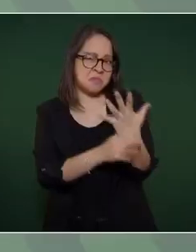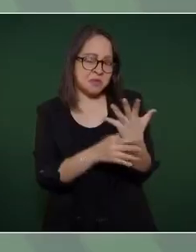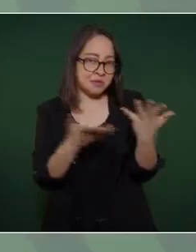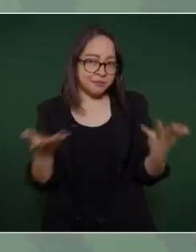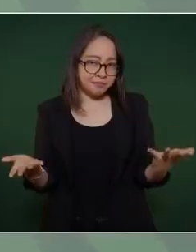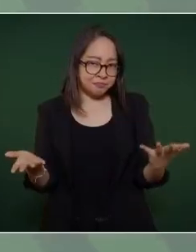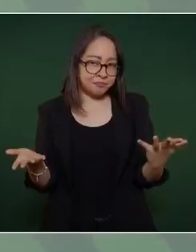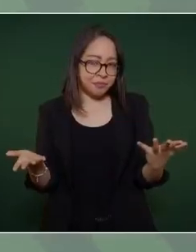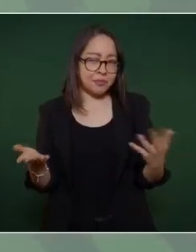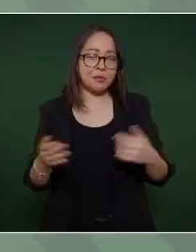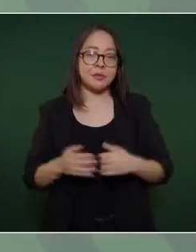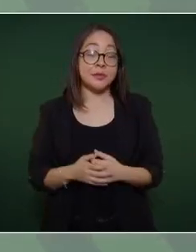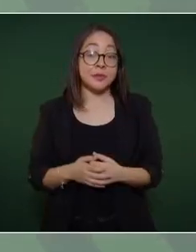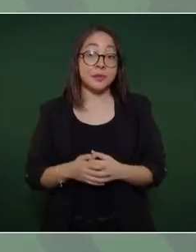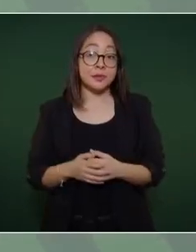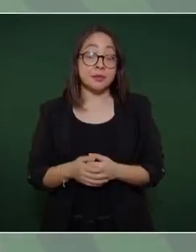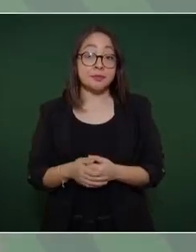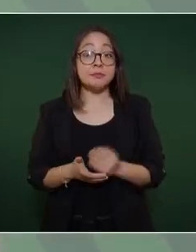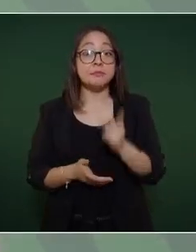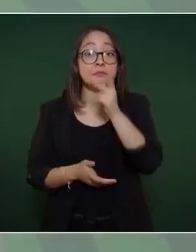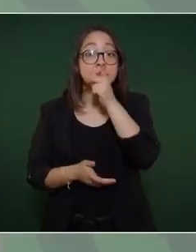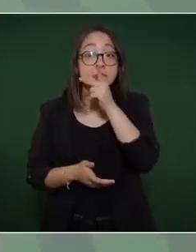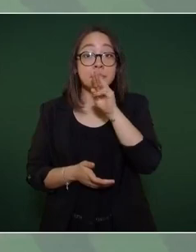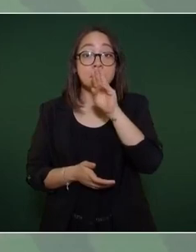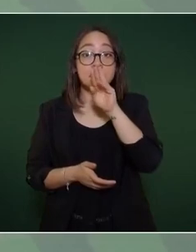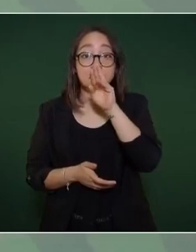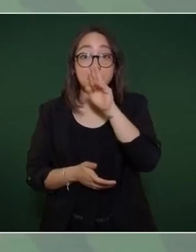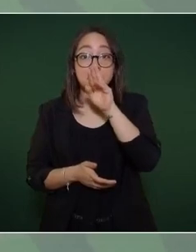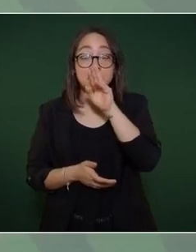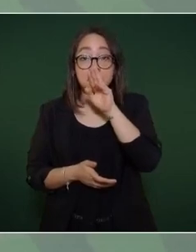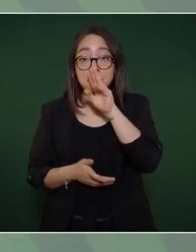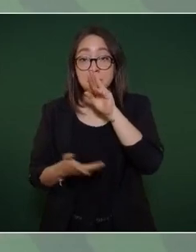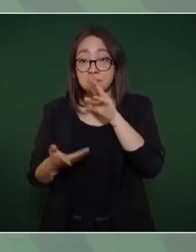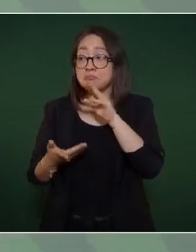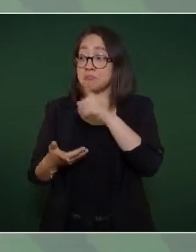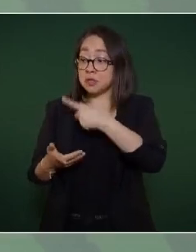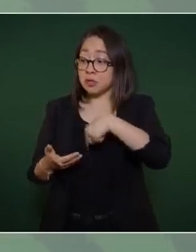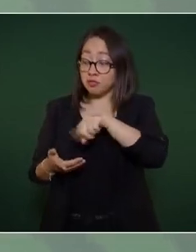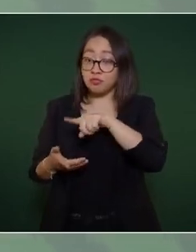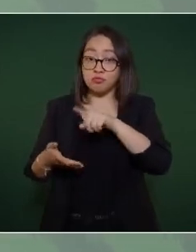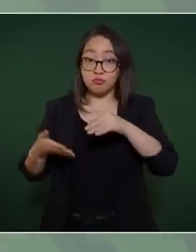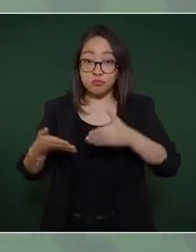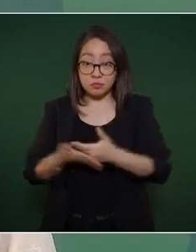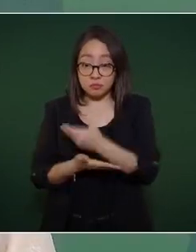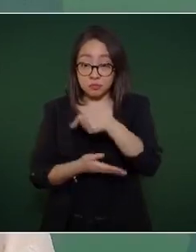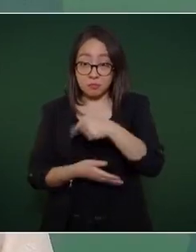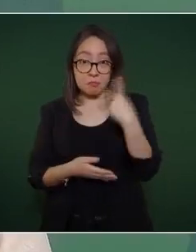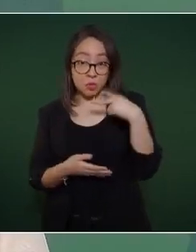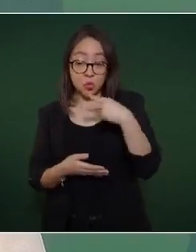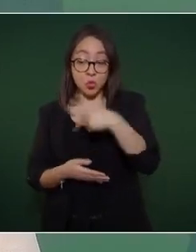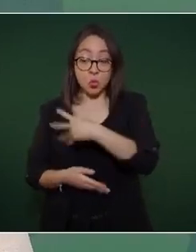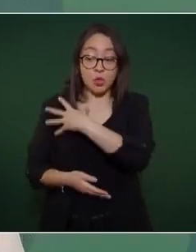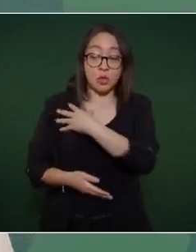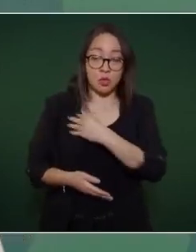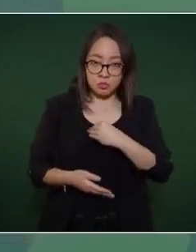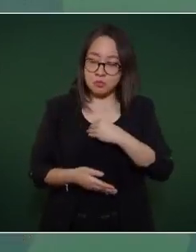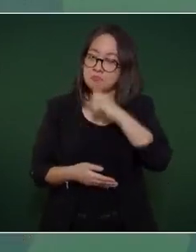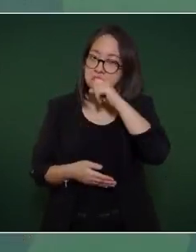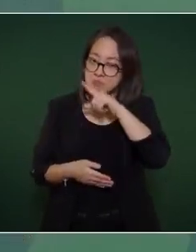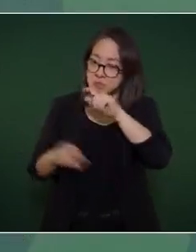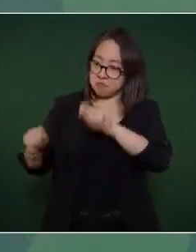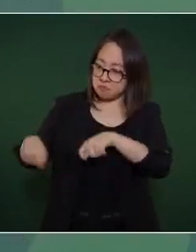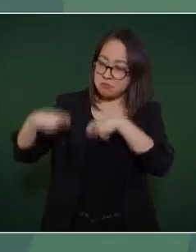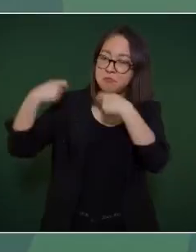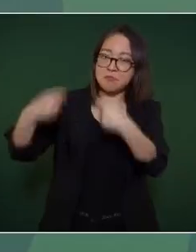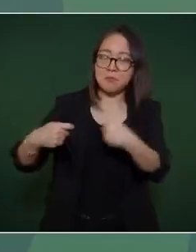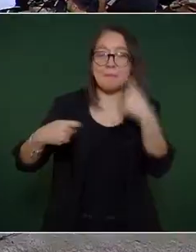padres veracruzanos son veracruzanos. De modo que,